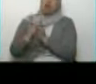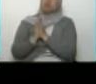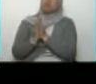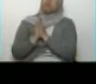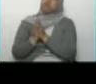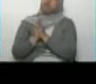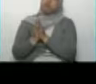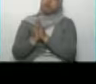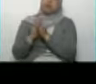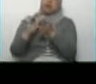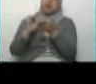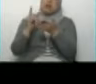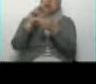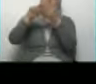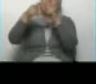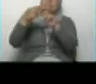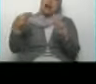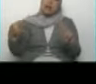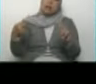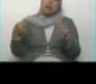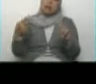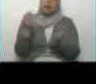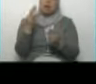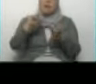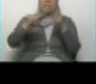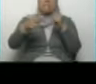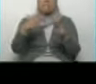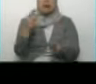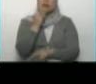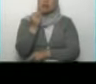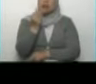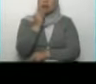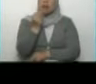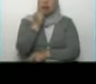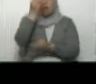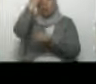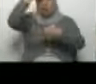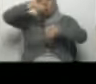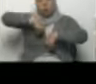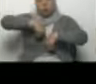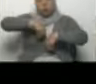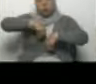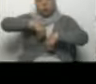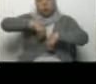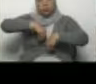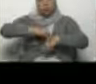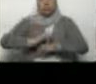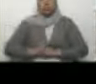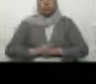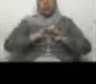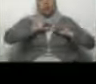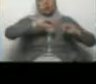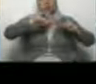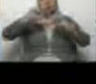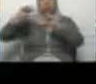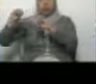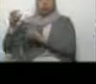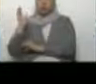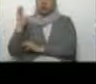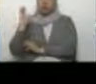paz en Palestina, paz en Israel, acuerdos, y que se convoque una conferencia